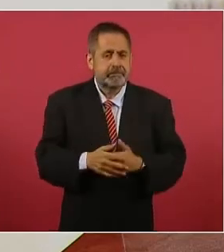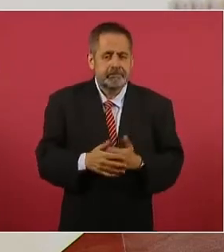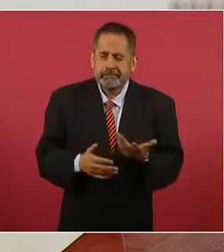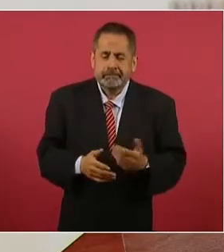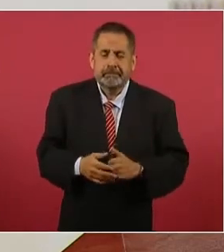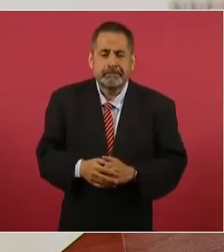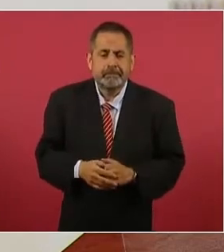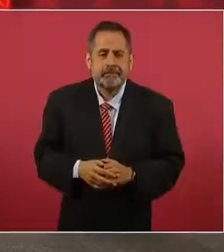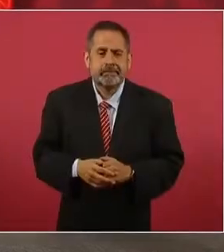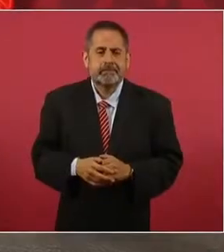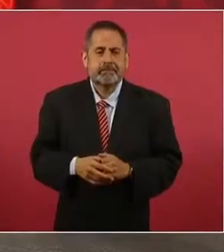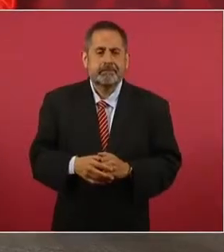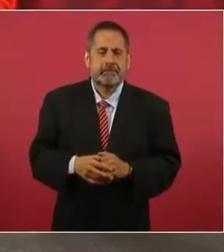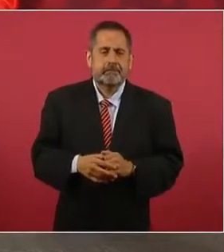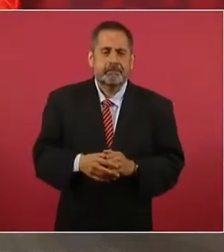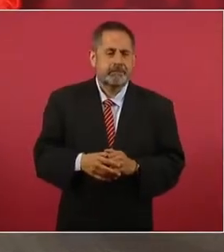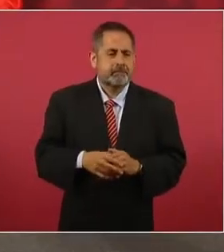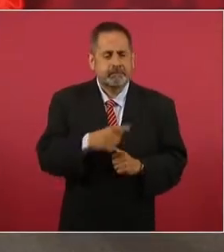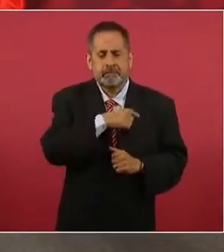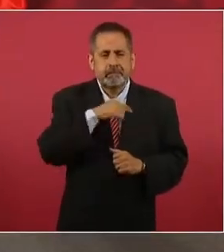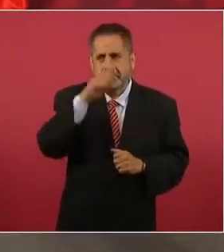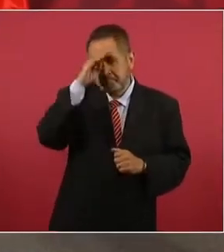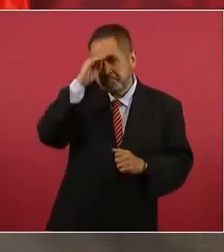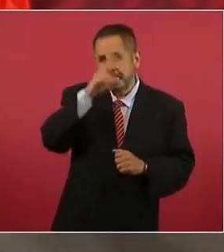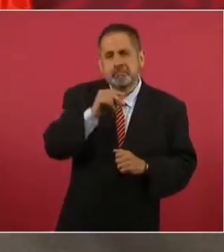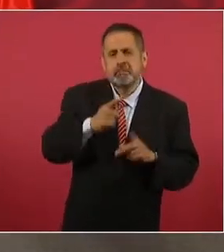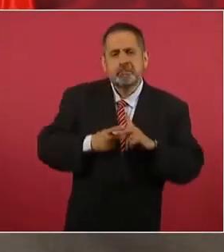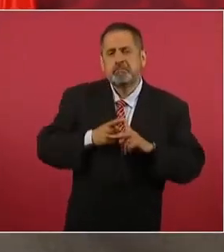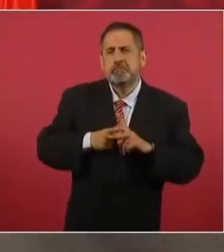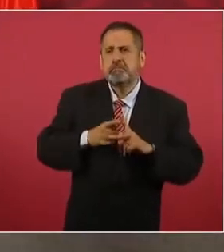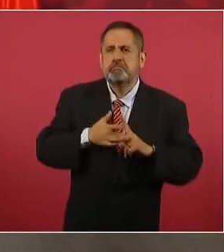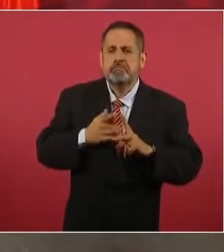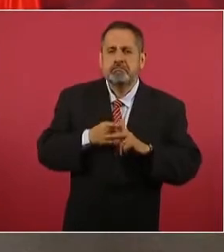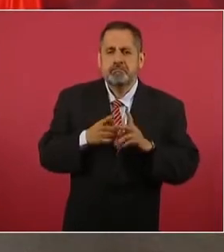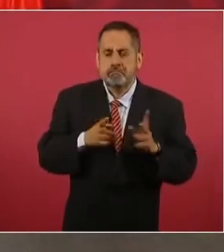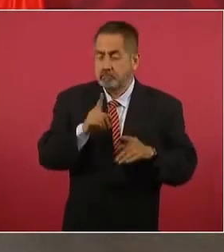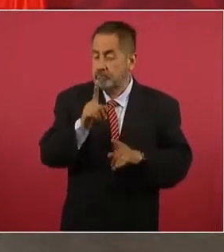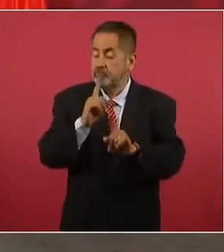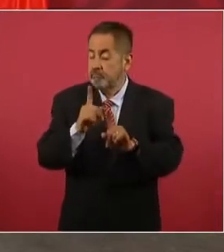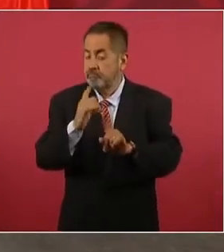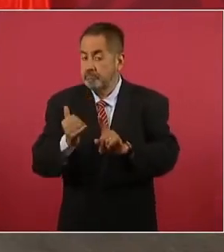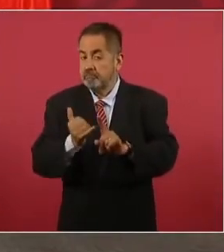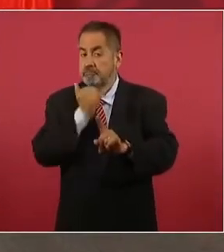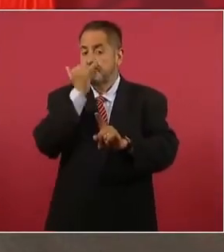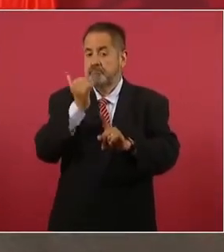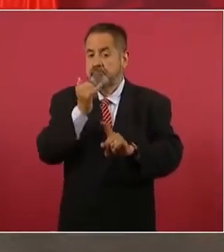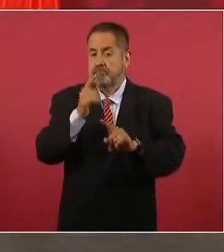Imagínense no calcular el error